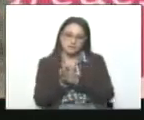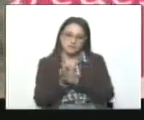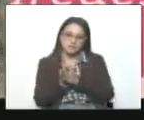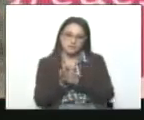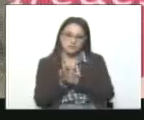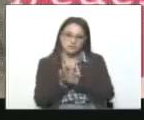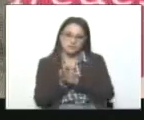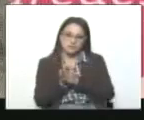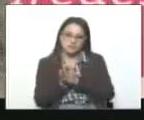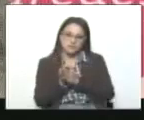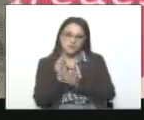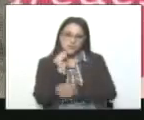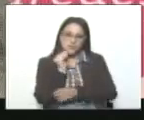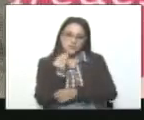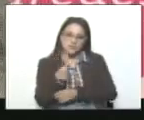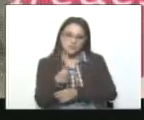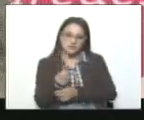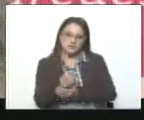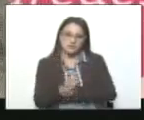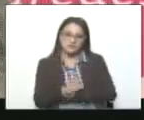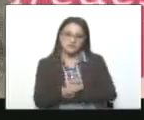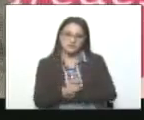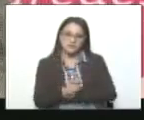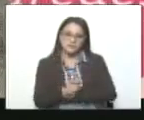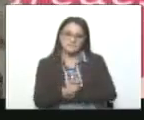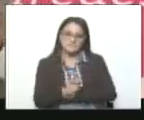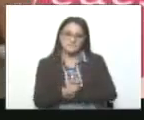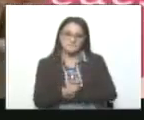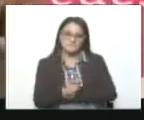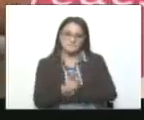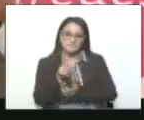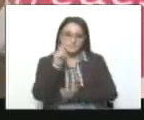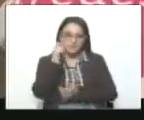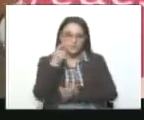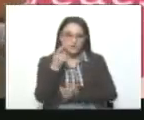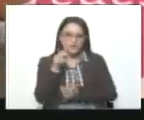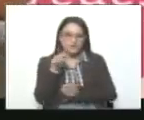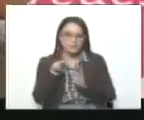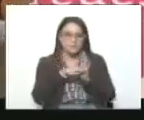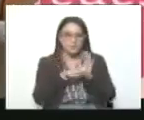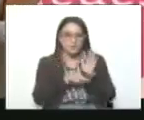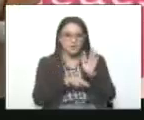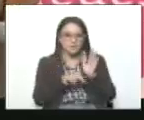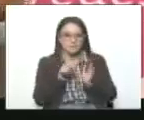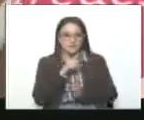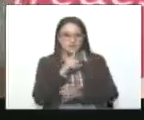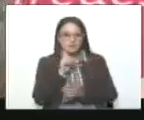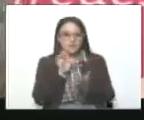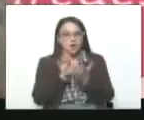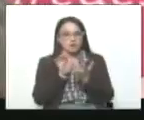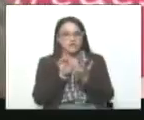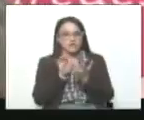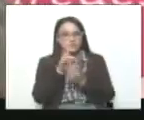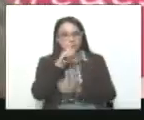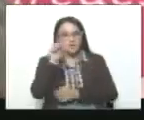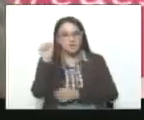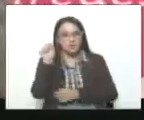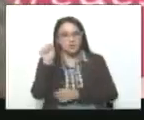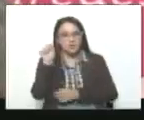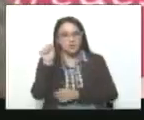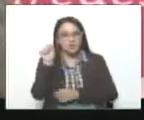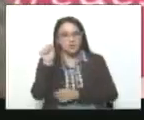del emprendimiento juvenil. ¿Tú te acuerdas de ese programa? Ese programa se llamaba En Contacto con Maduro, lo hacía los